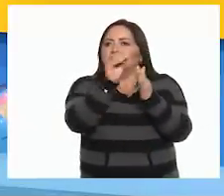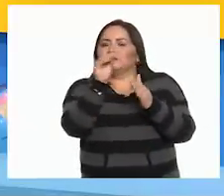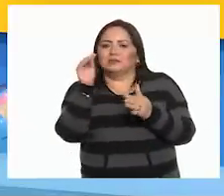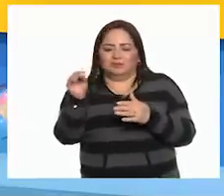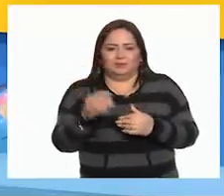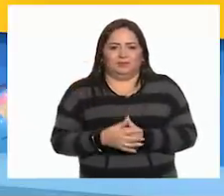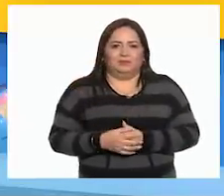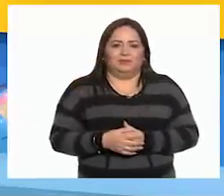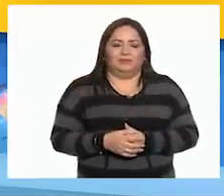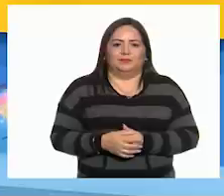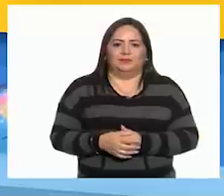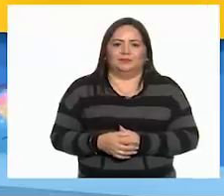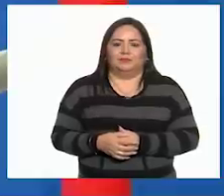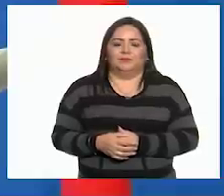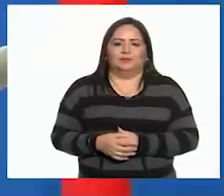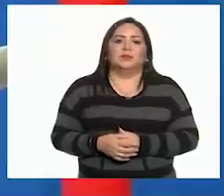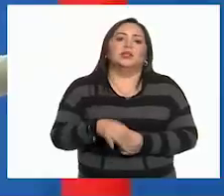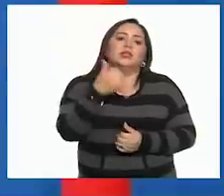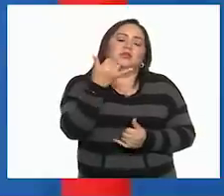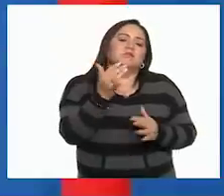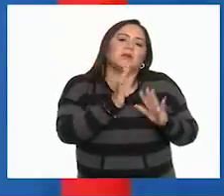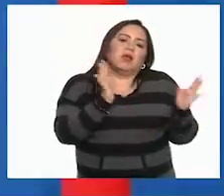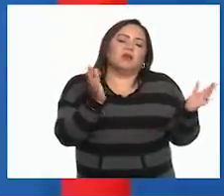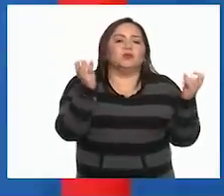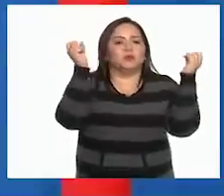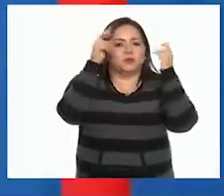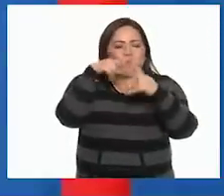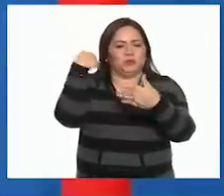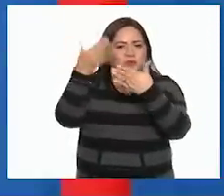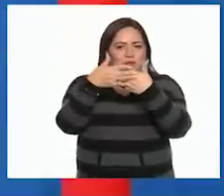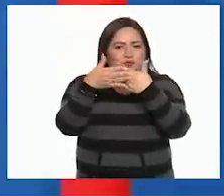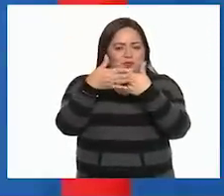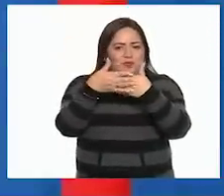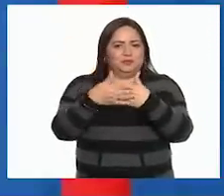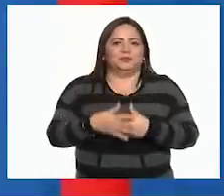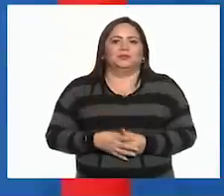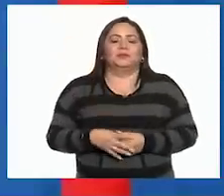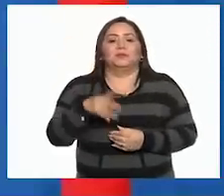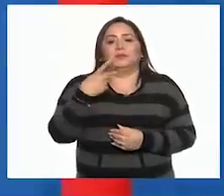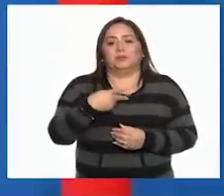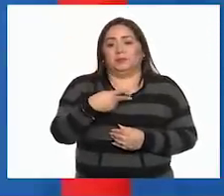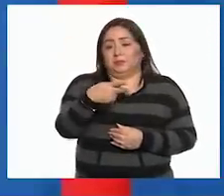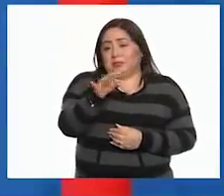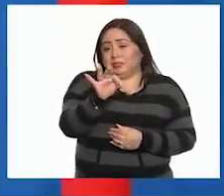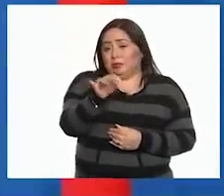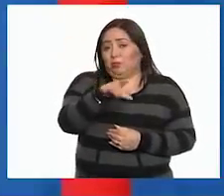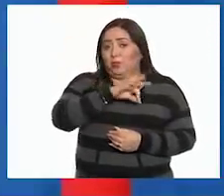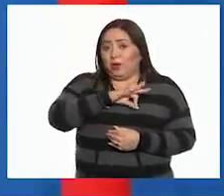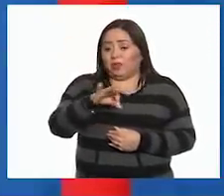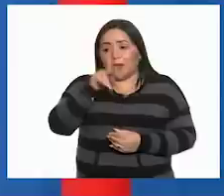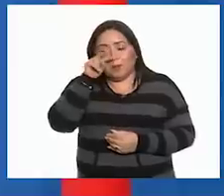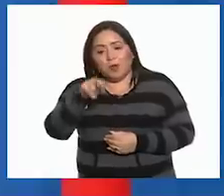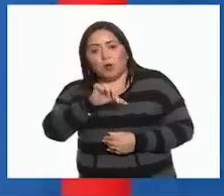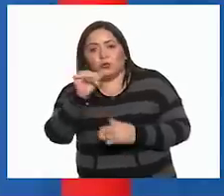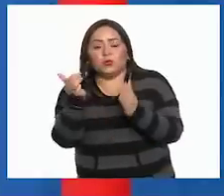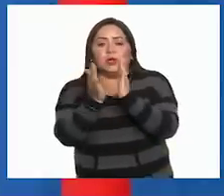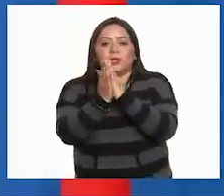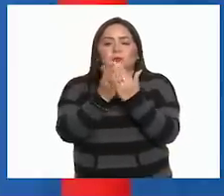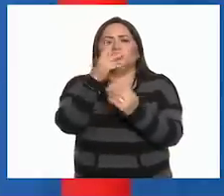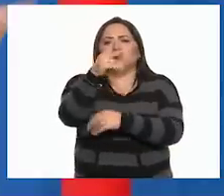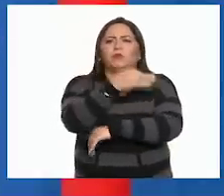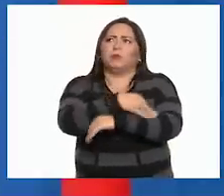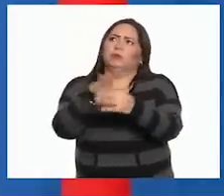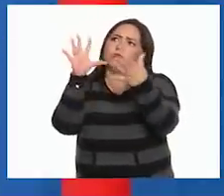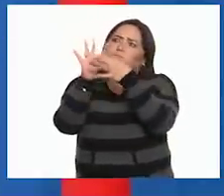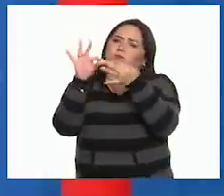algunas sucesiones. Y pues nada, nos vemos en la próxima. Si te es posible, consulta otros libros y comenta